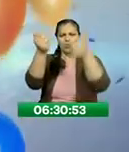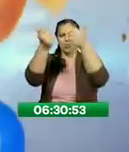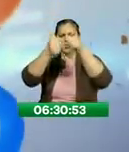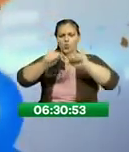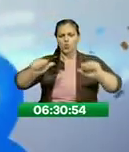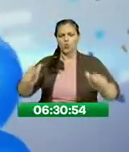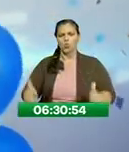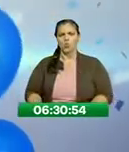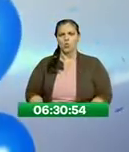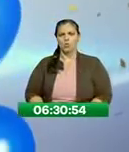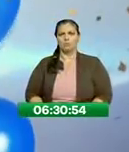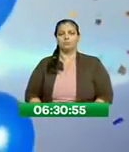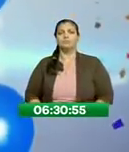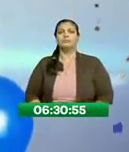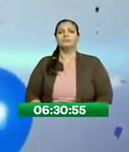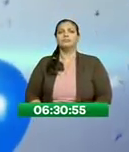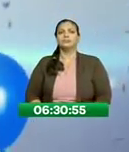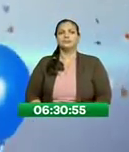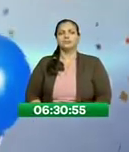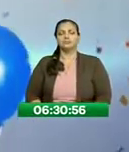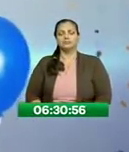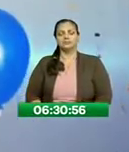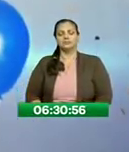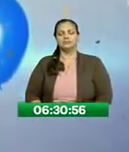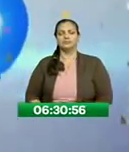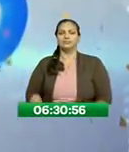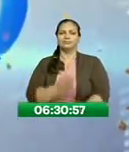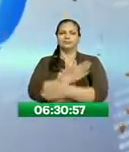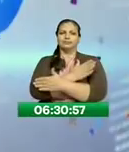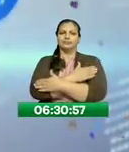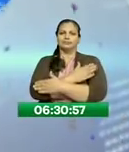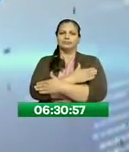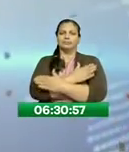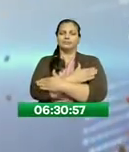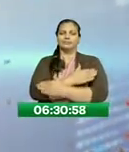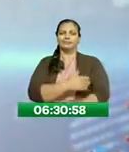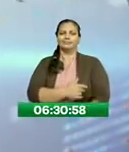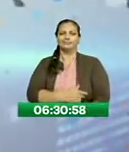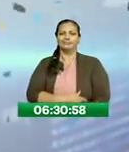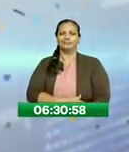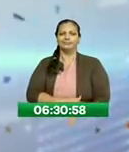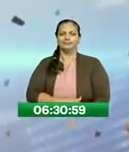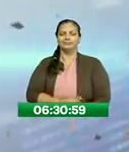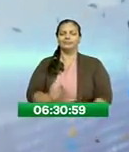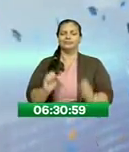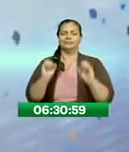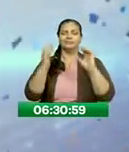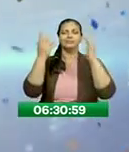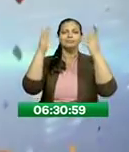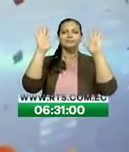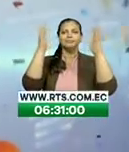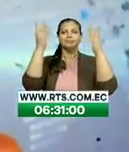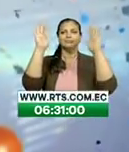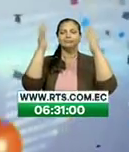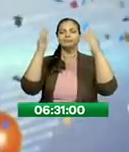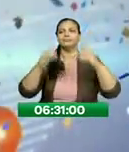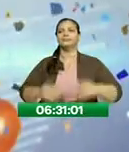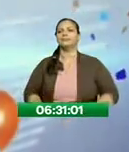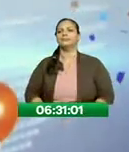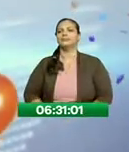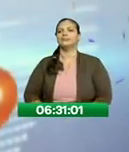carne. Eso, donde sea. Felicitaciones para Mariuxi Zambrano. ¡Que viva la Santa! ¡Viva!